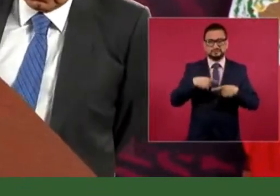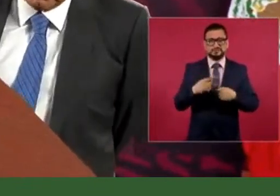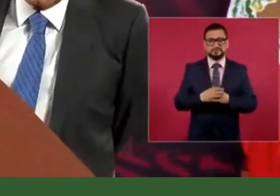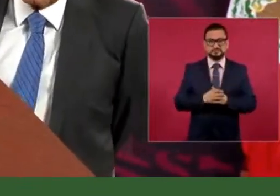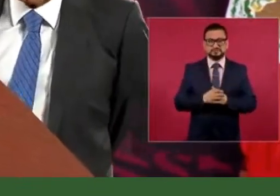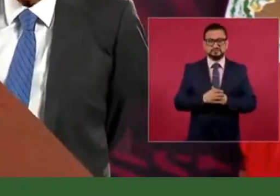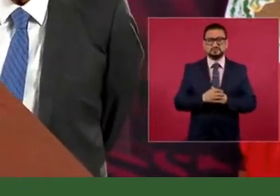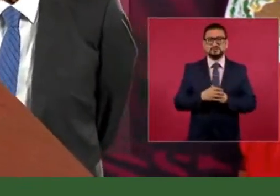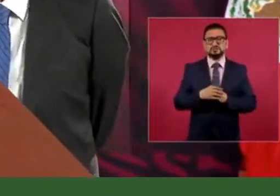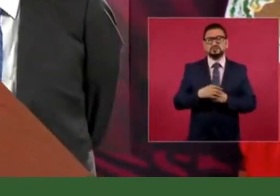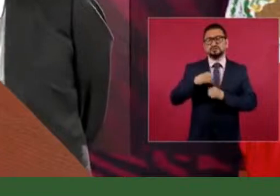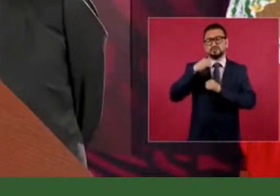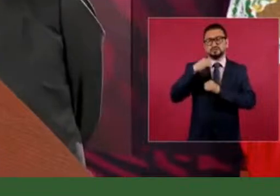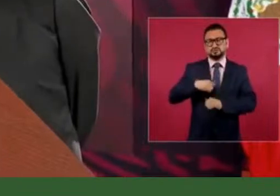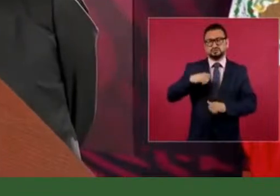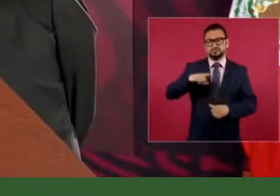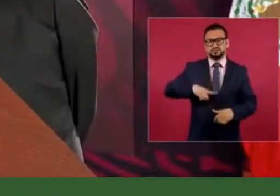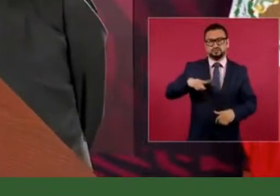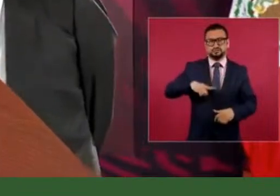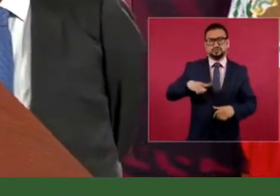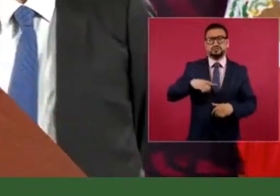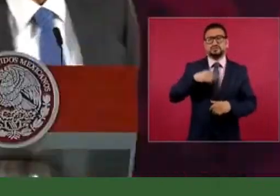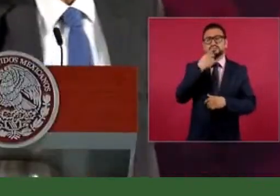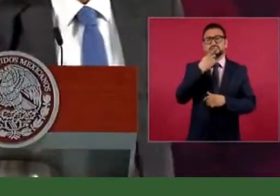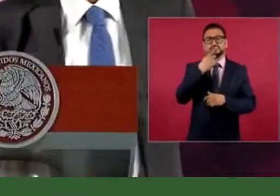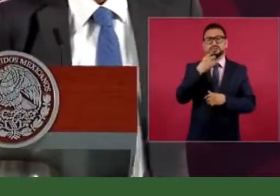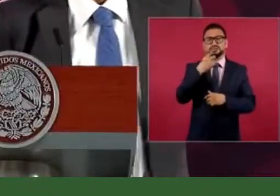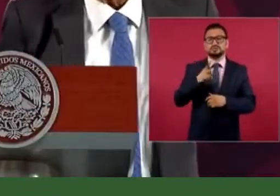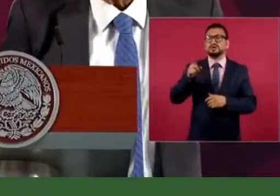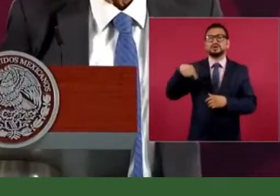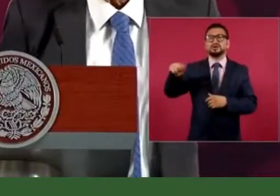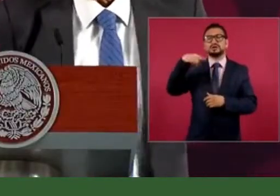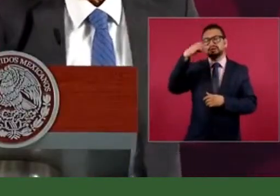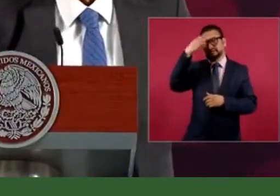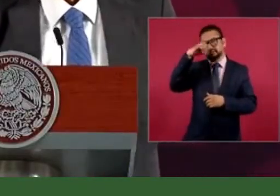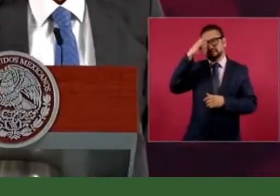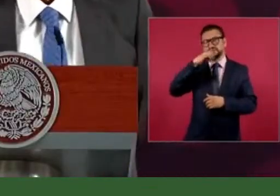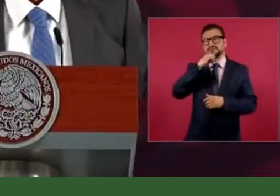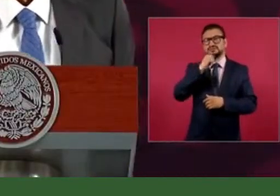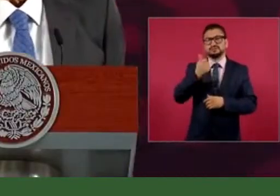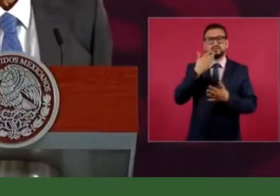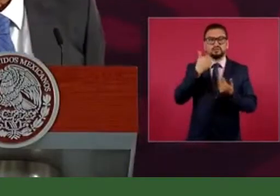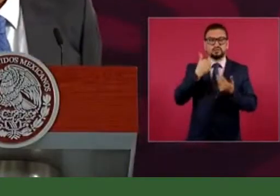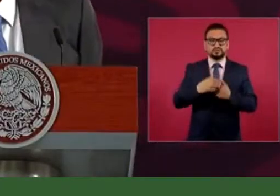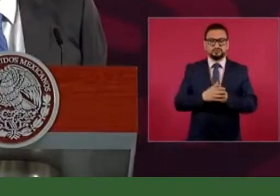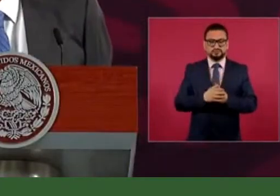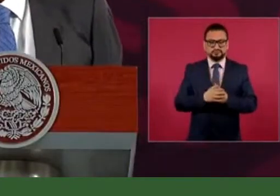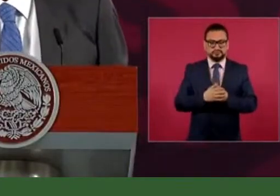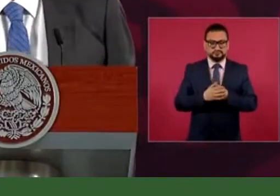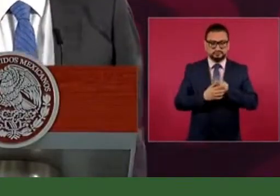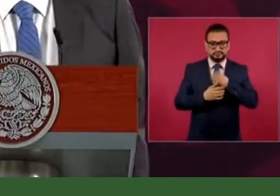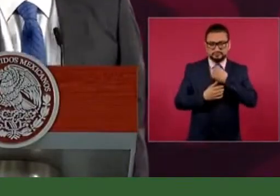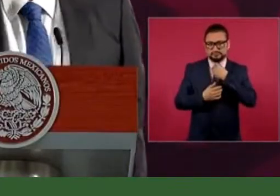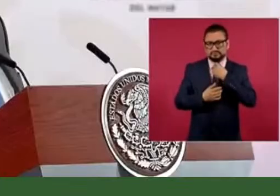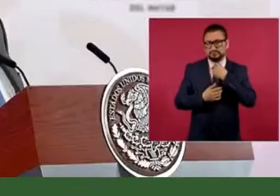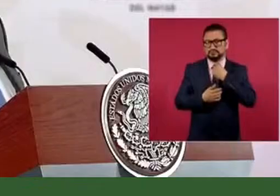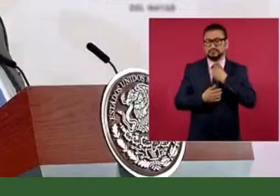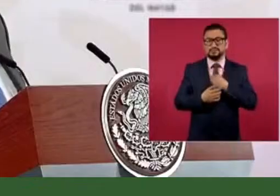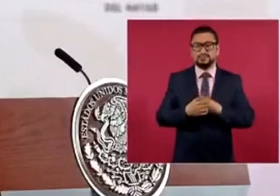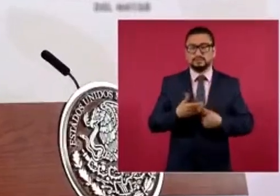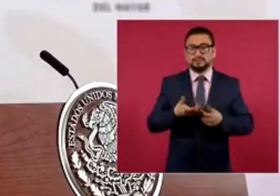los funcionarios decían de que ellos no tenían experiencia para hacer los